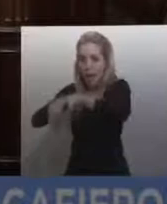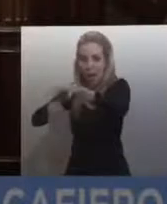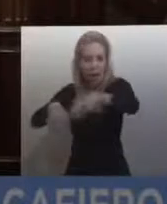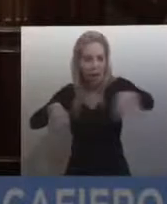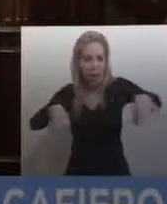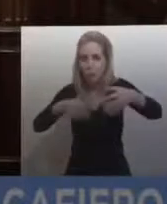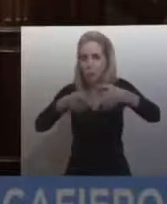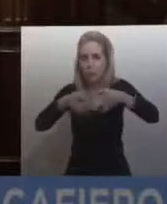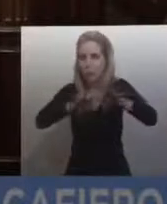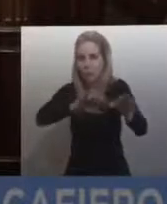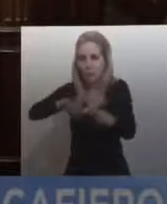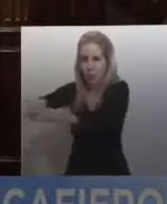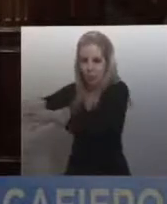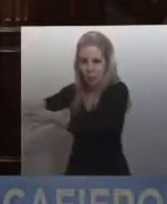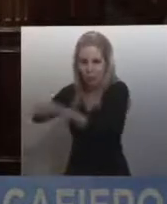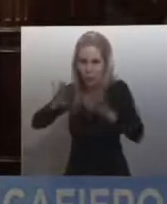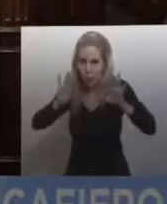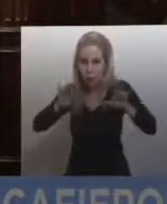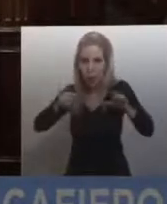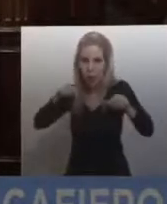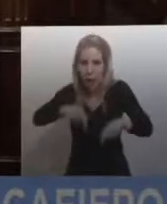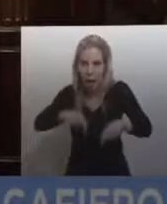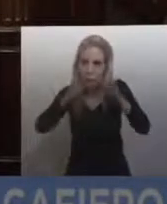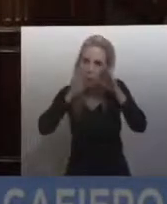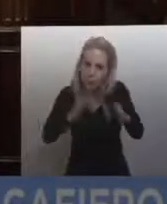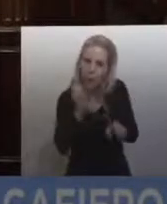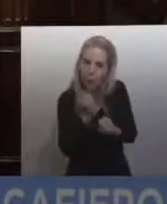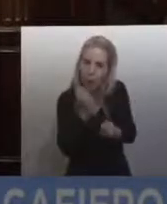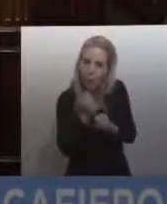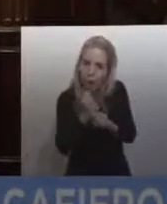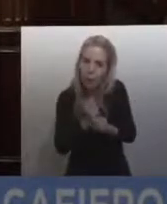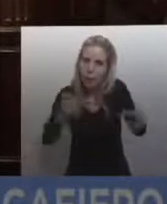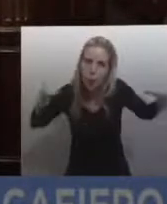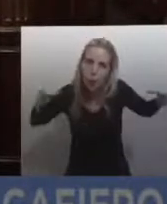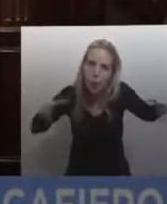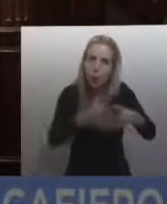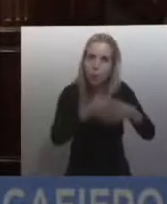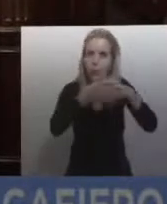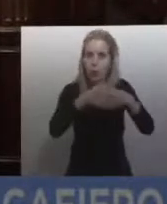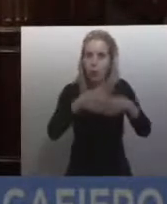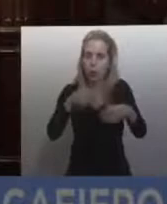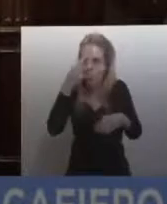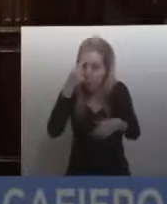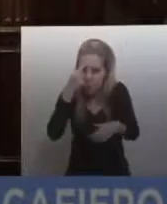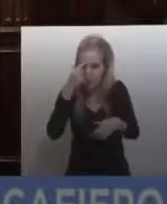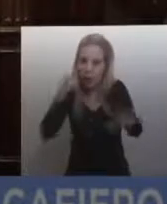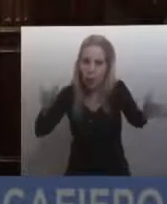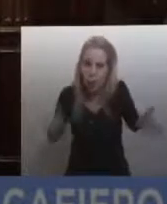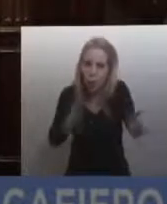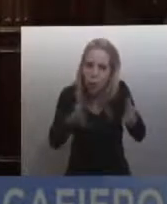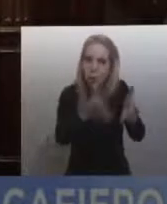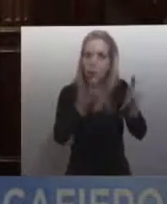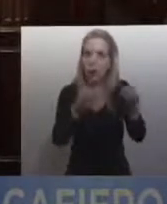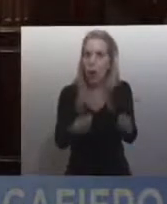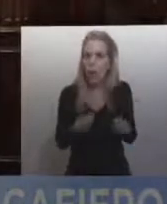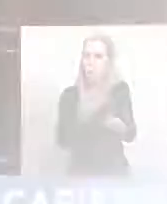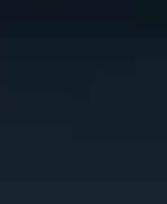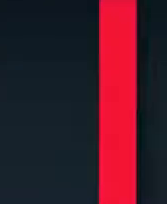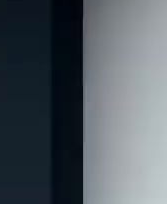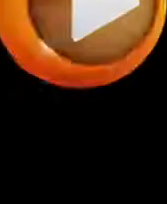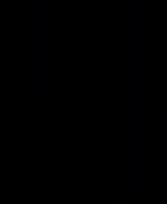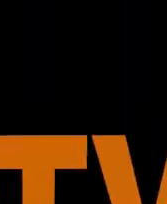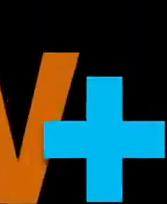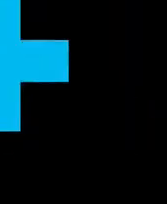Todavía no pasó el coronavirus, todavía no pasó la pandemia. Tenemos que seguir cuidándonos, tenemos que tener un mensaje claro hacia nuestra